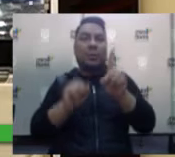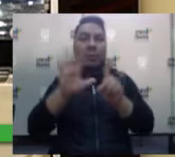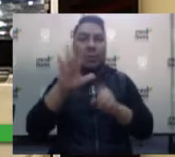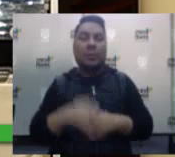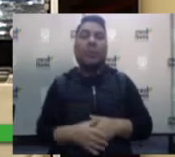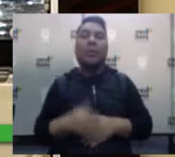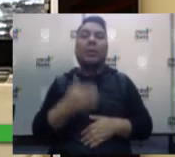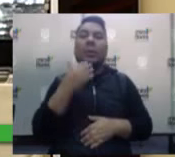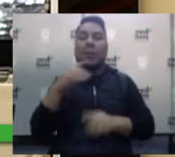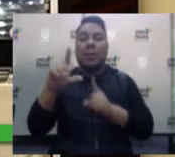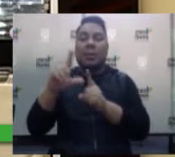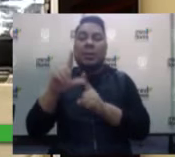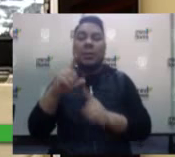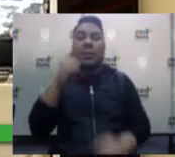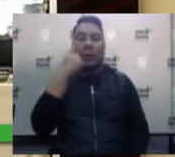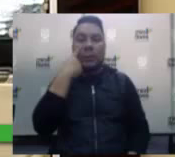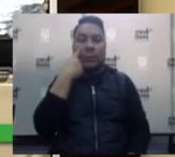Letra I.